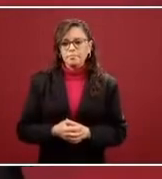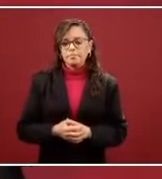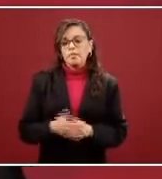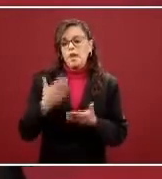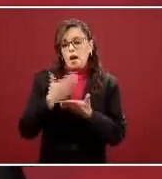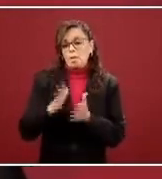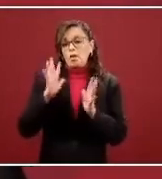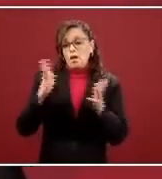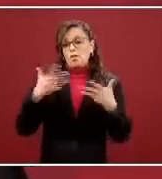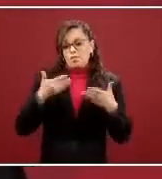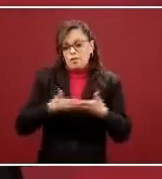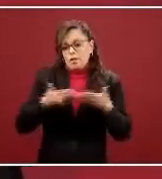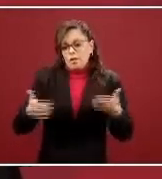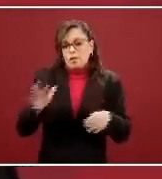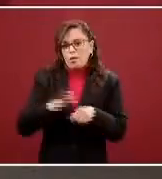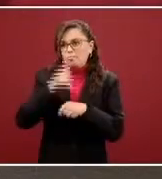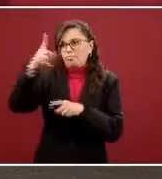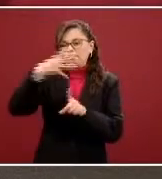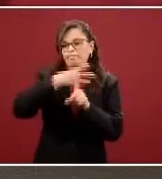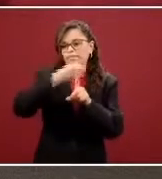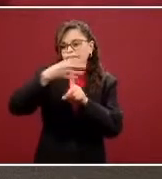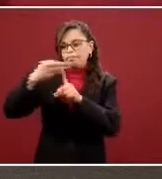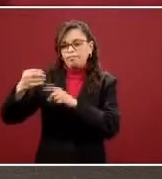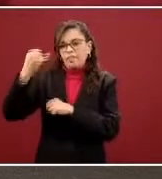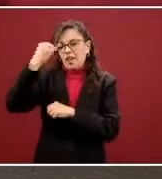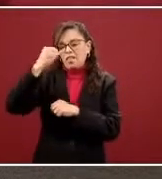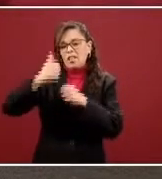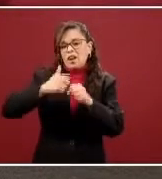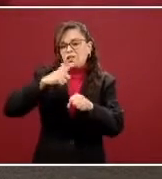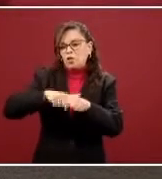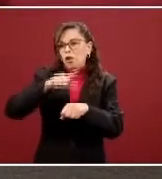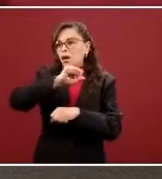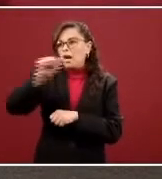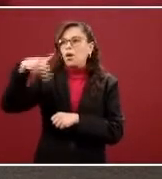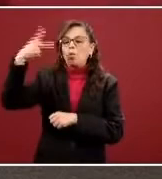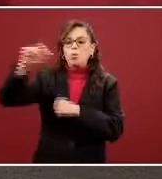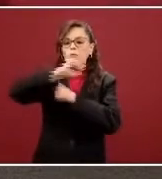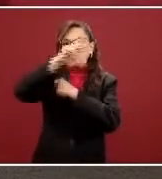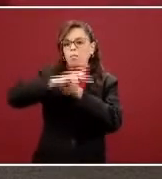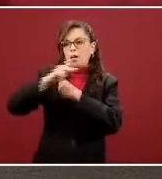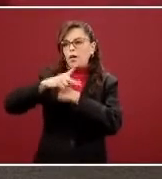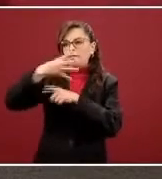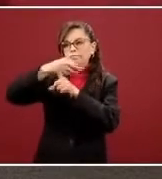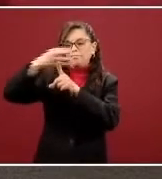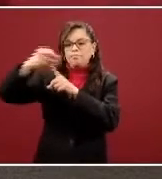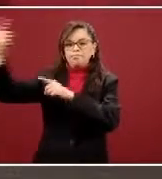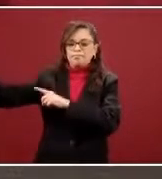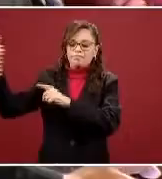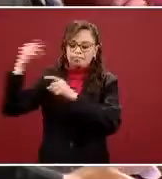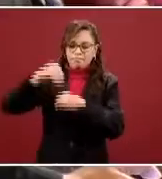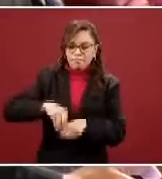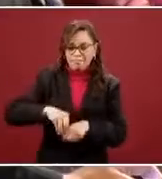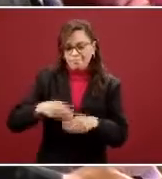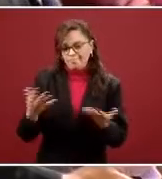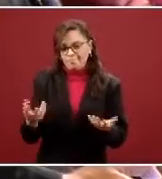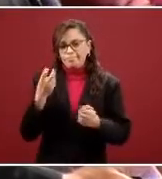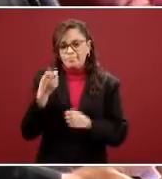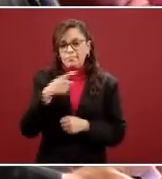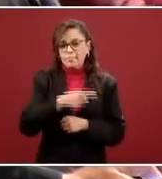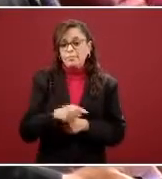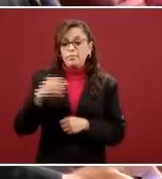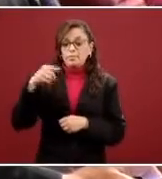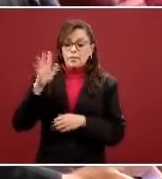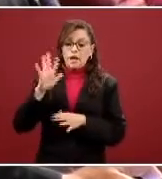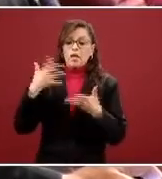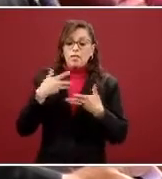transmisión internacional. Y así como nosotros en el hemisferio norte estaremos entrando a días y a semanas